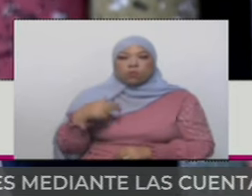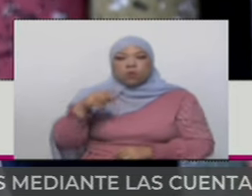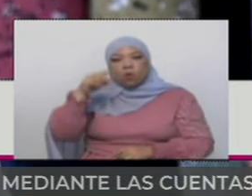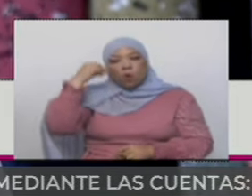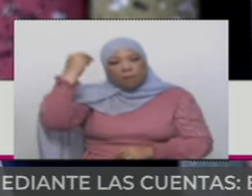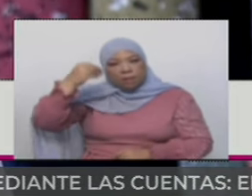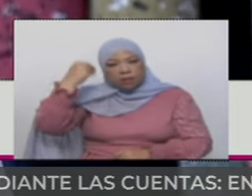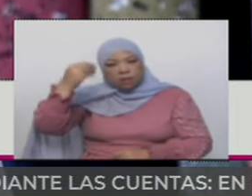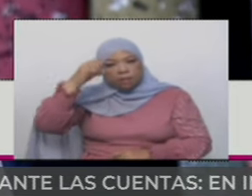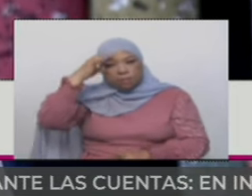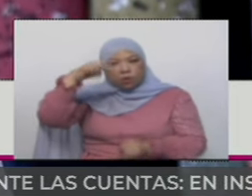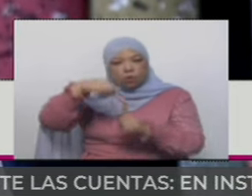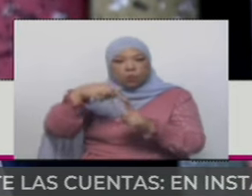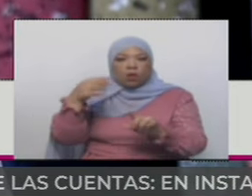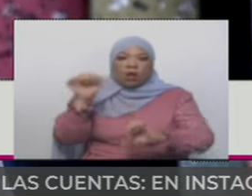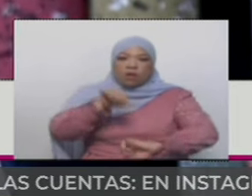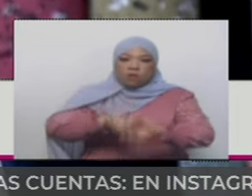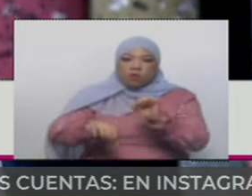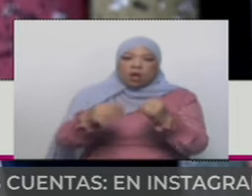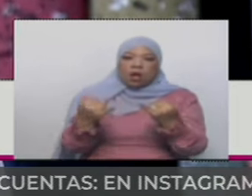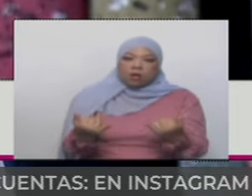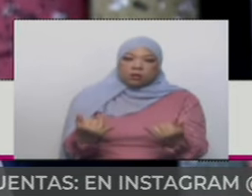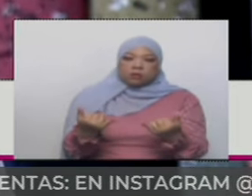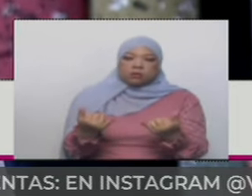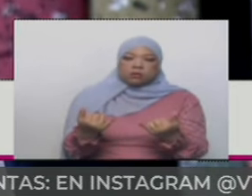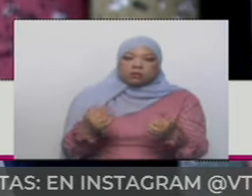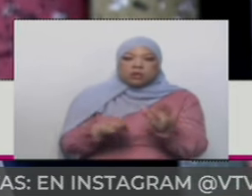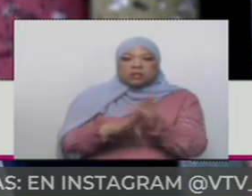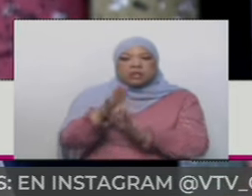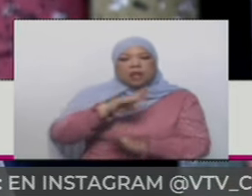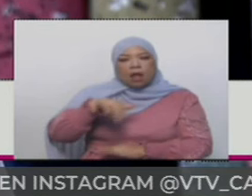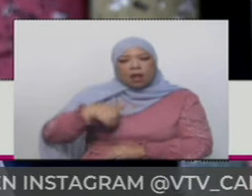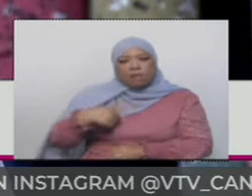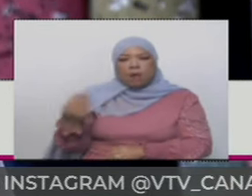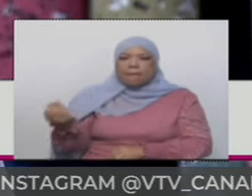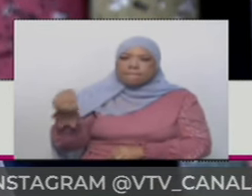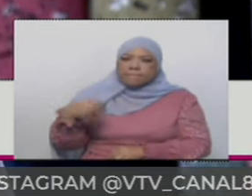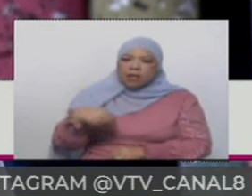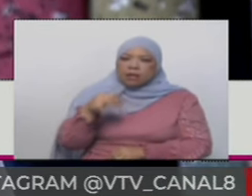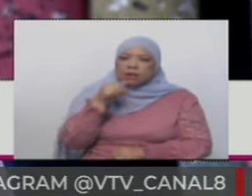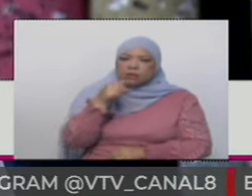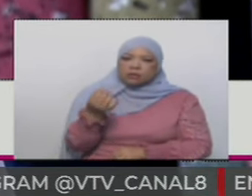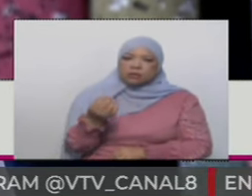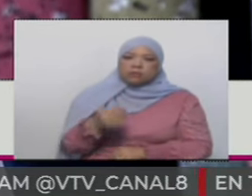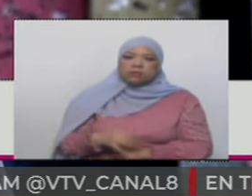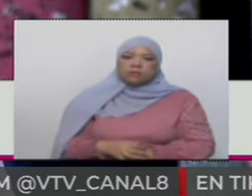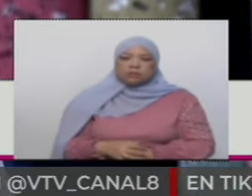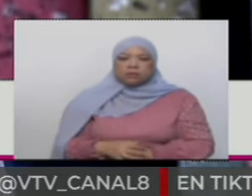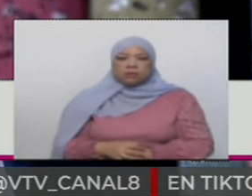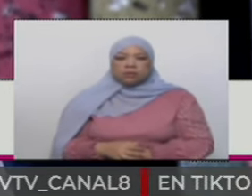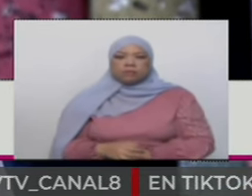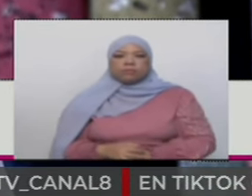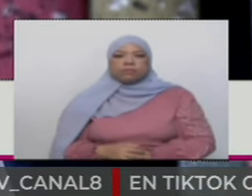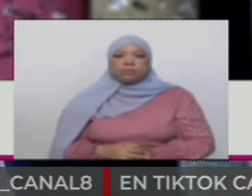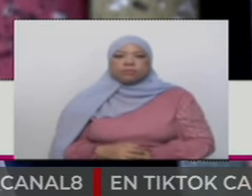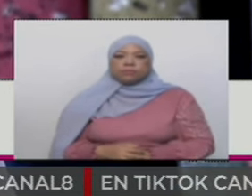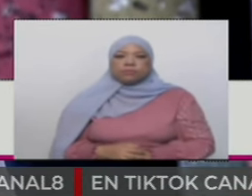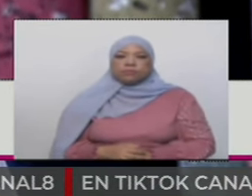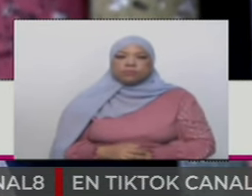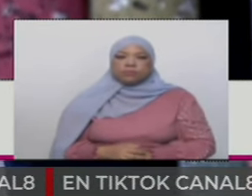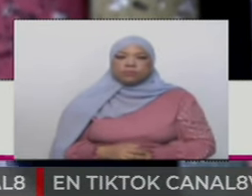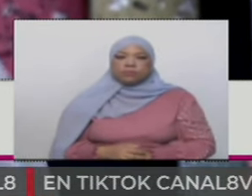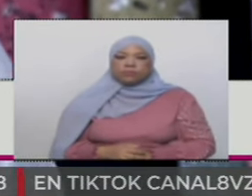orientación, pues, para seguir avanzando. Y bueno,